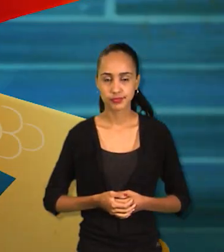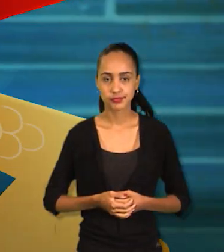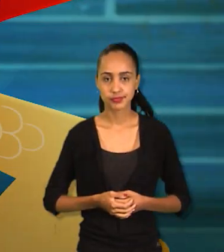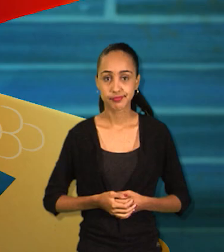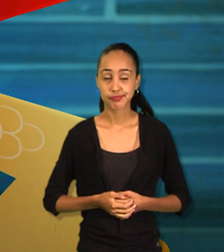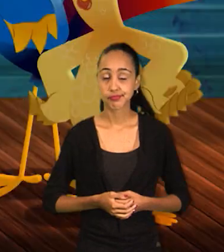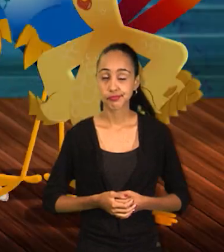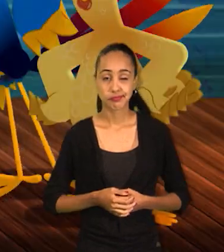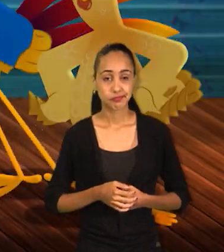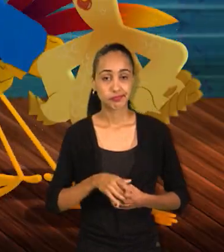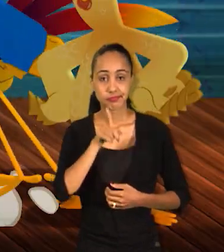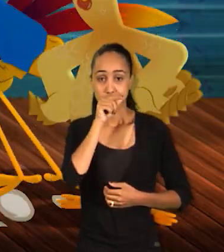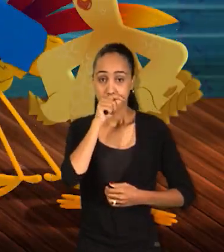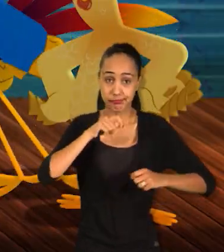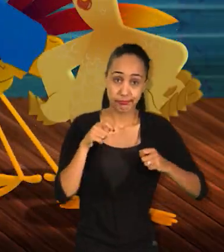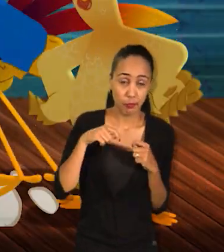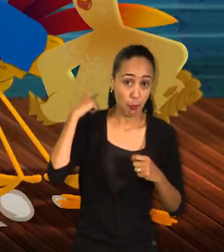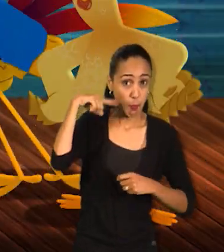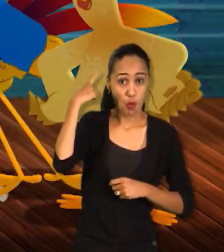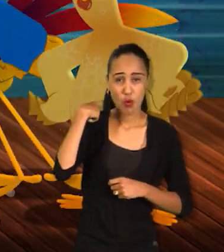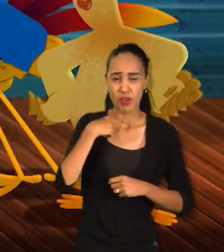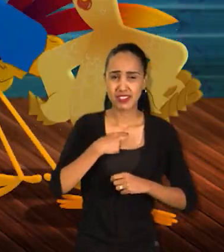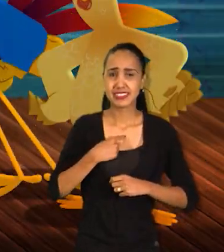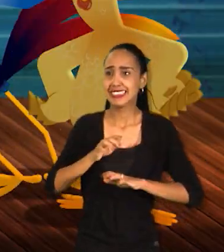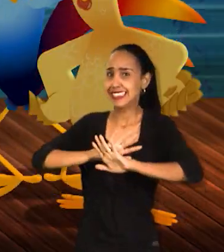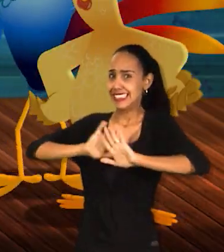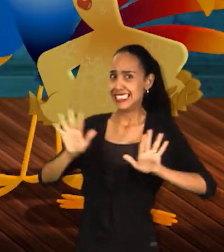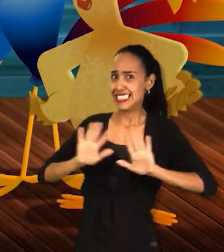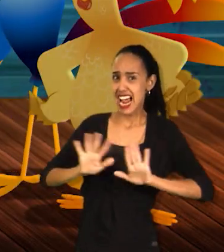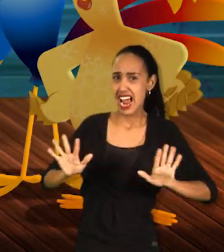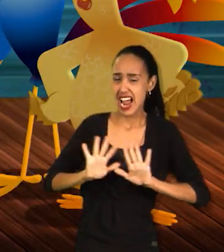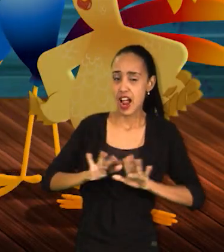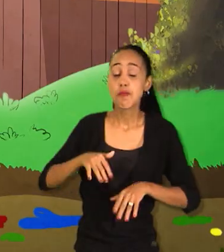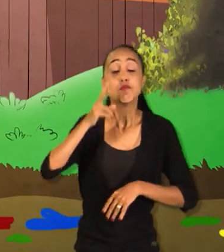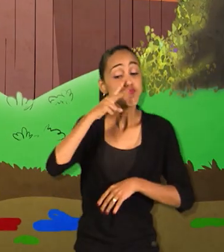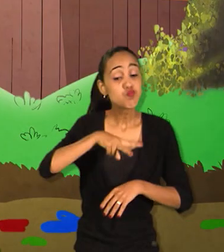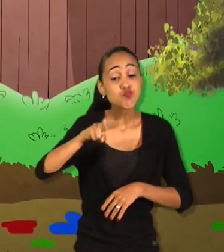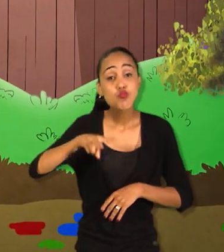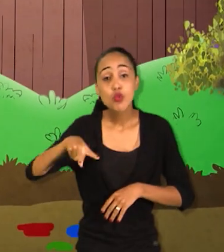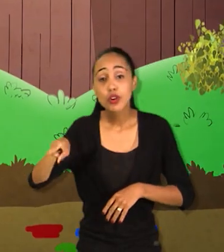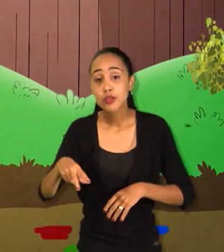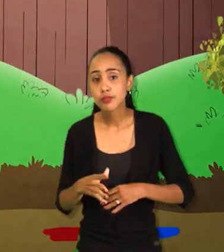¡Aves culecas! ¡Basta! ¡A buscarlo!